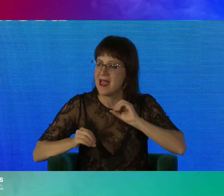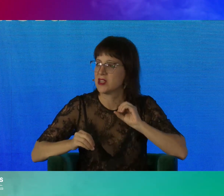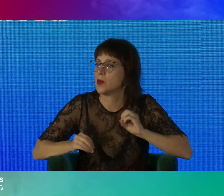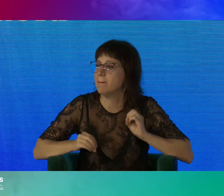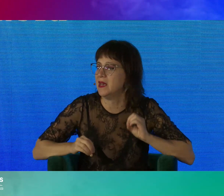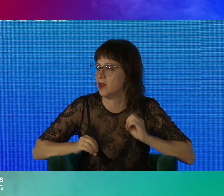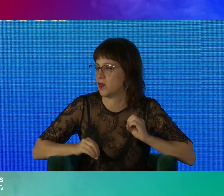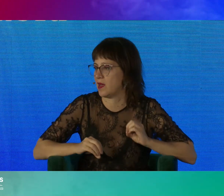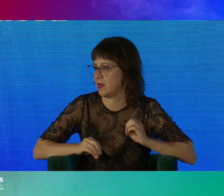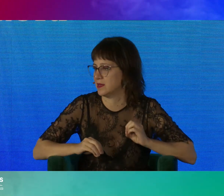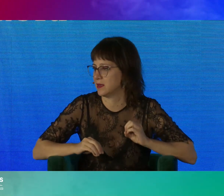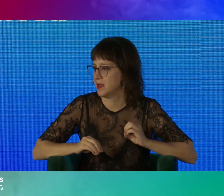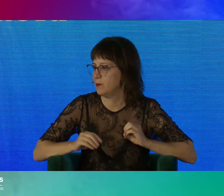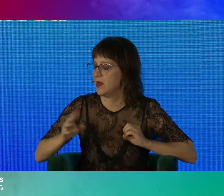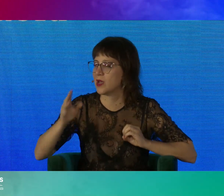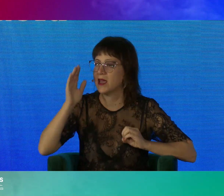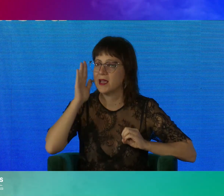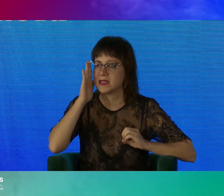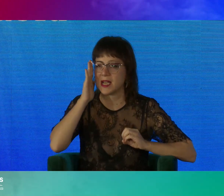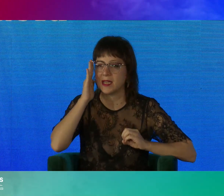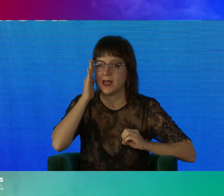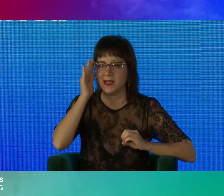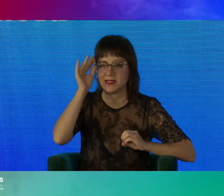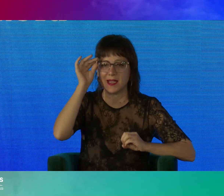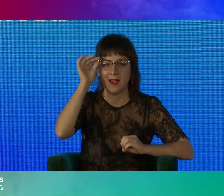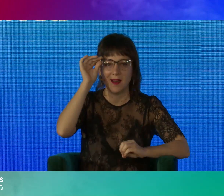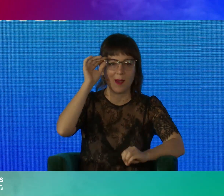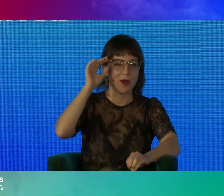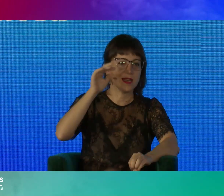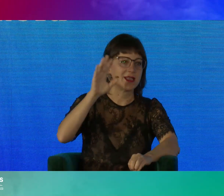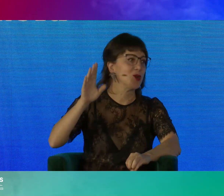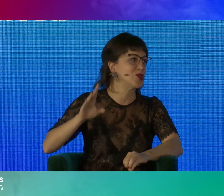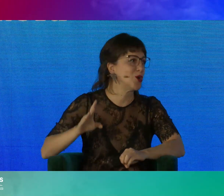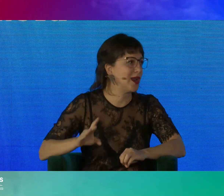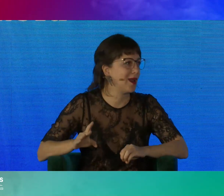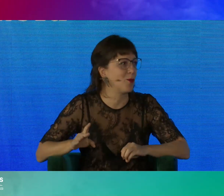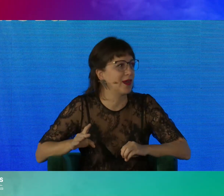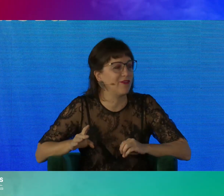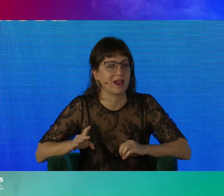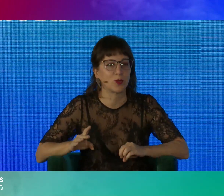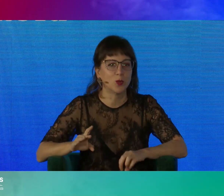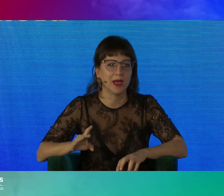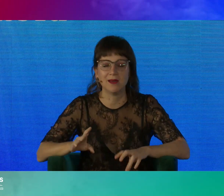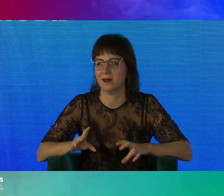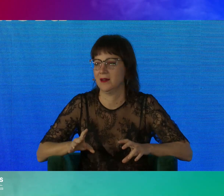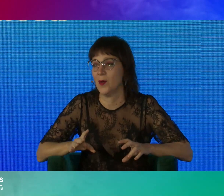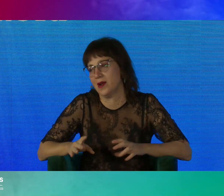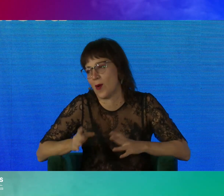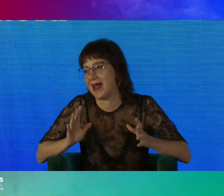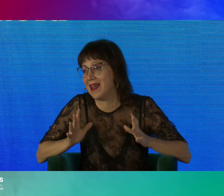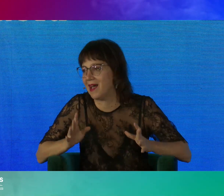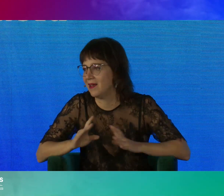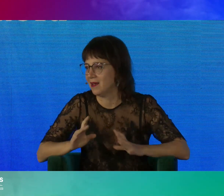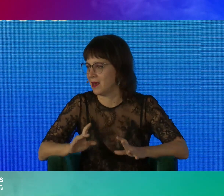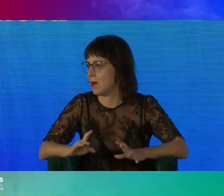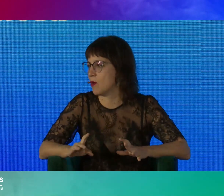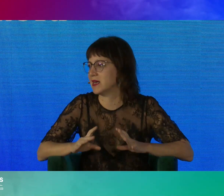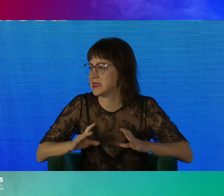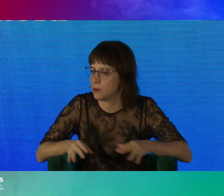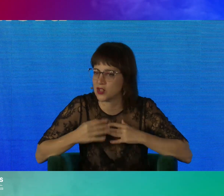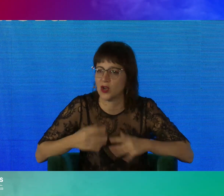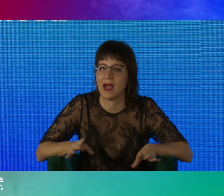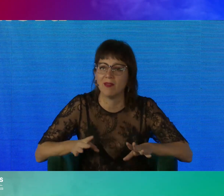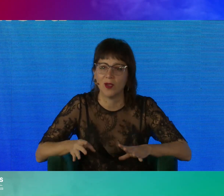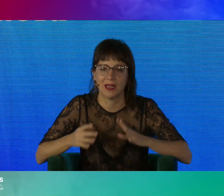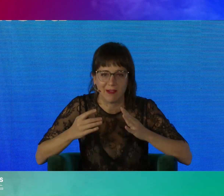trayectoria, son menos todavía. ¿Vieron que Shakira dice, las mujeres ya no lloran, las mujeres facturan? ¿No? Bueno, ojalá las mujeres